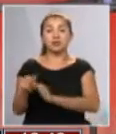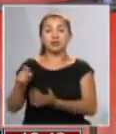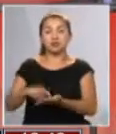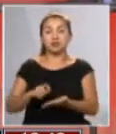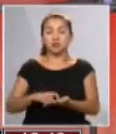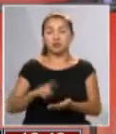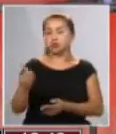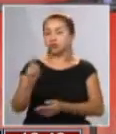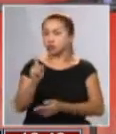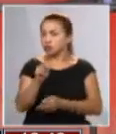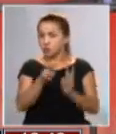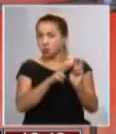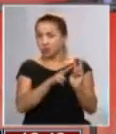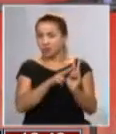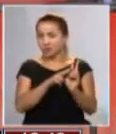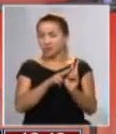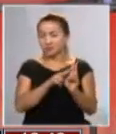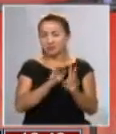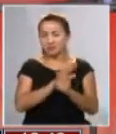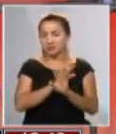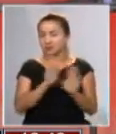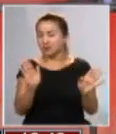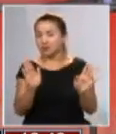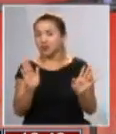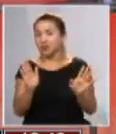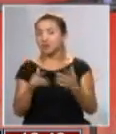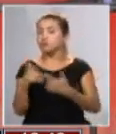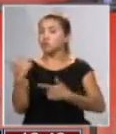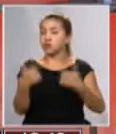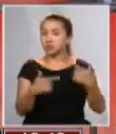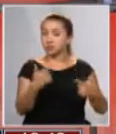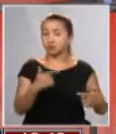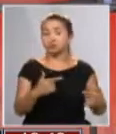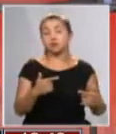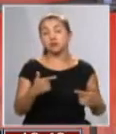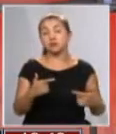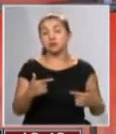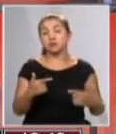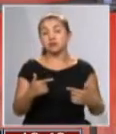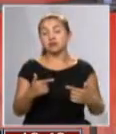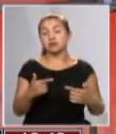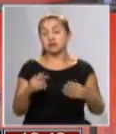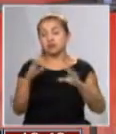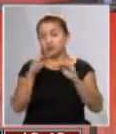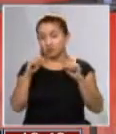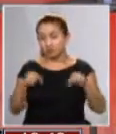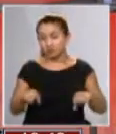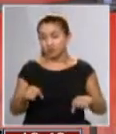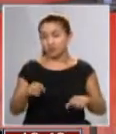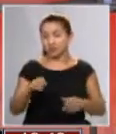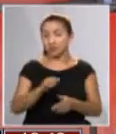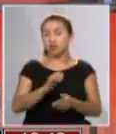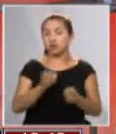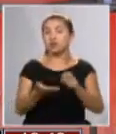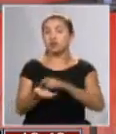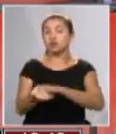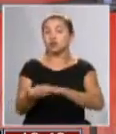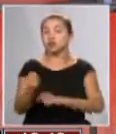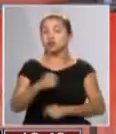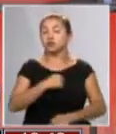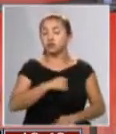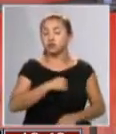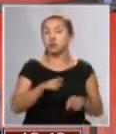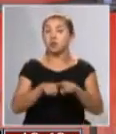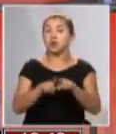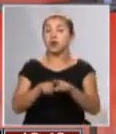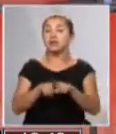no lo cometen los políticos que habrían incurrido en esta conducta. Un grado de